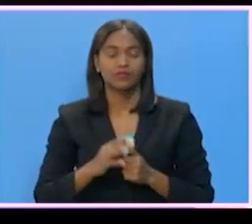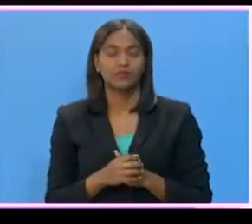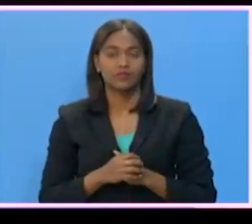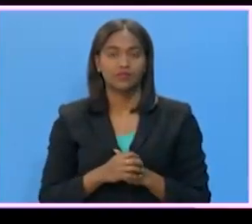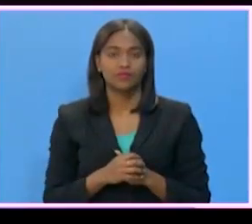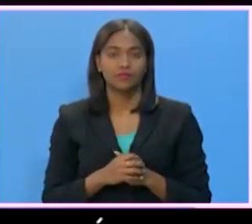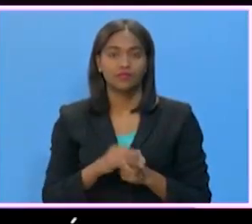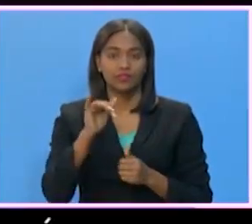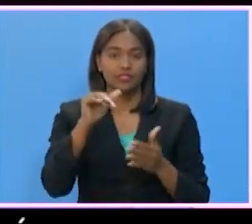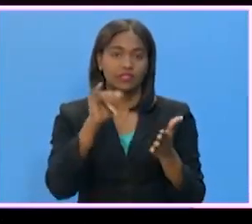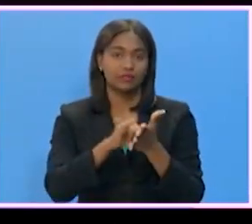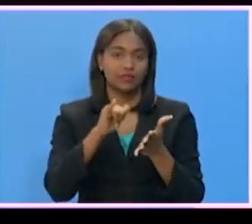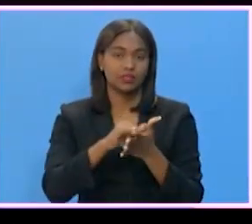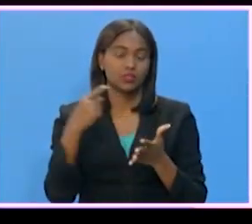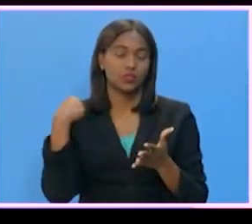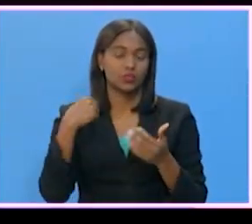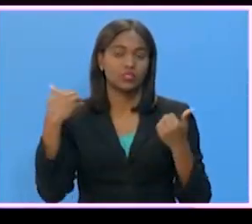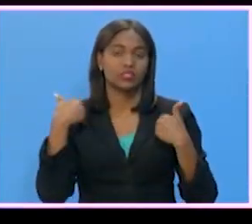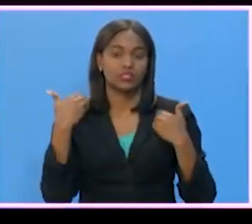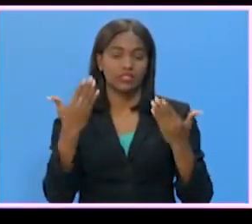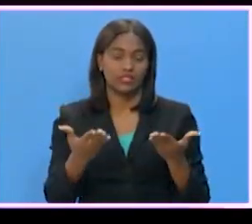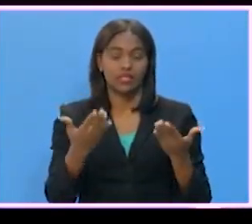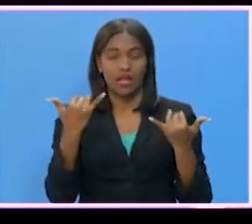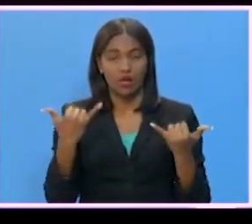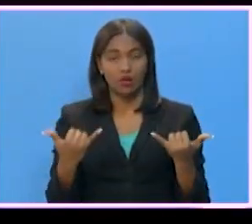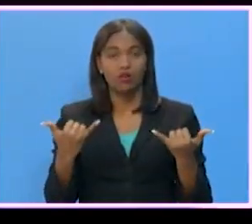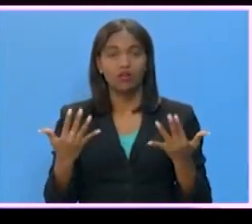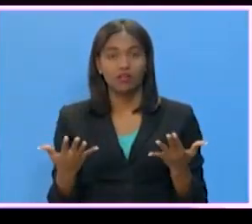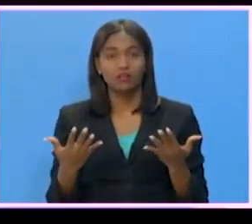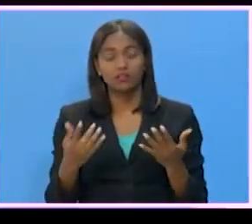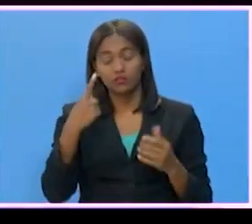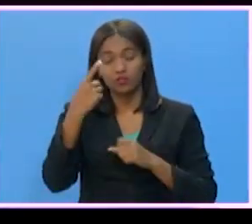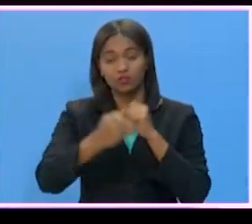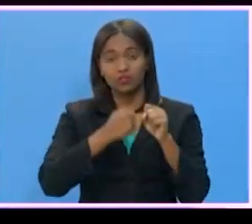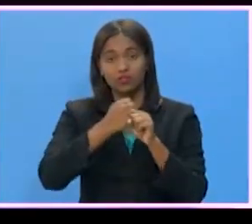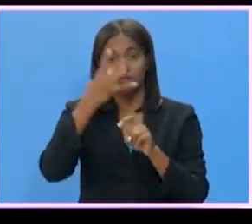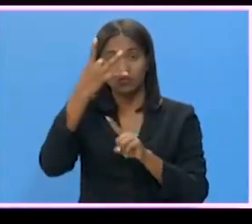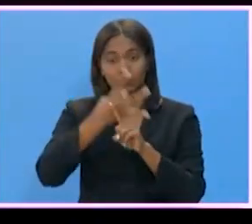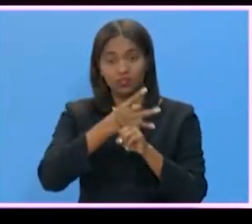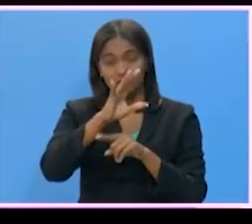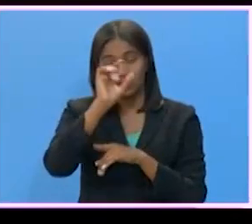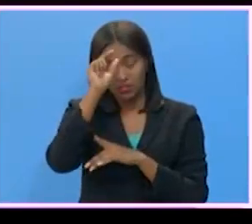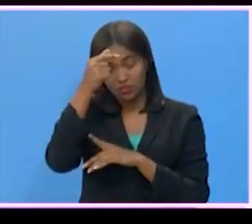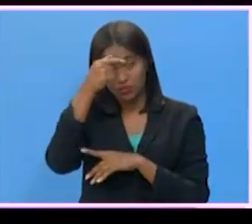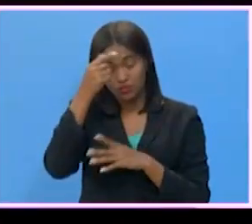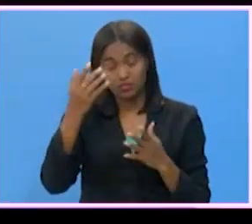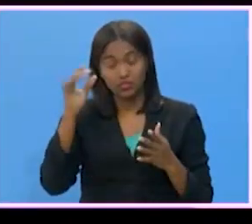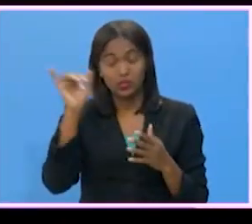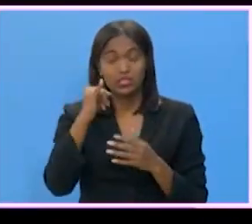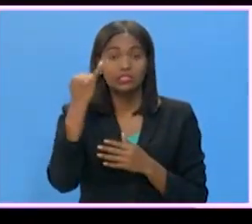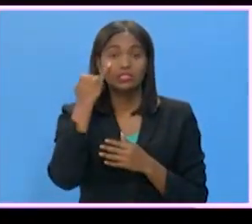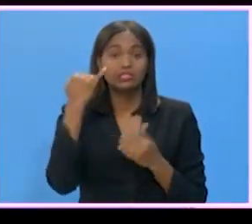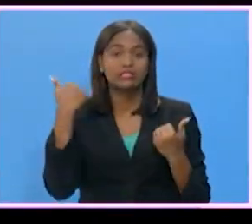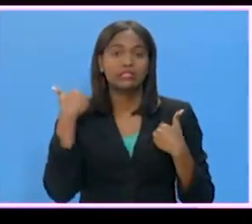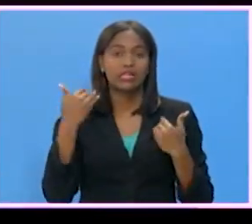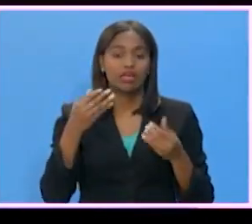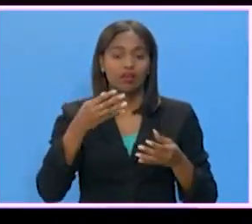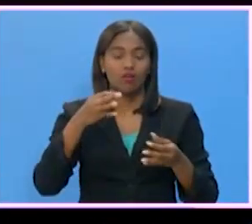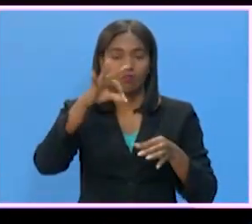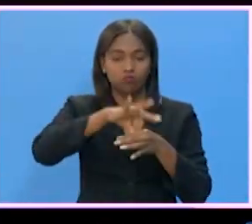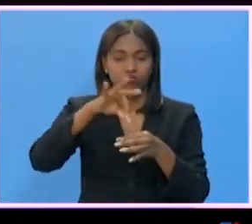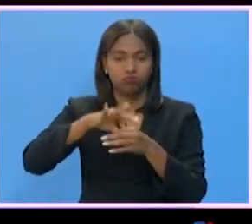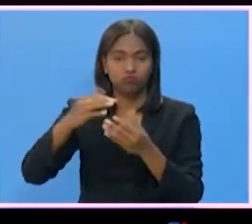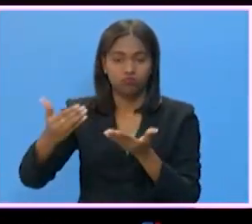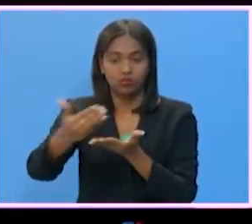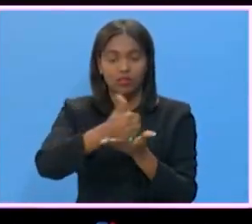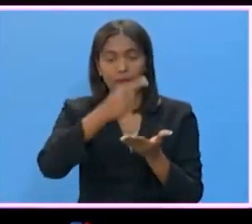Es imposible que nosotros estemos en reelección a esta altura de juegos, a un año y 8 meses de gobierno. Y si estar en reelección es salir a la